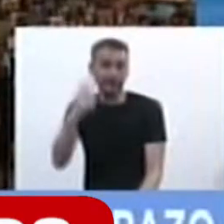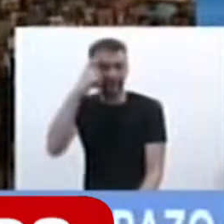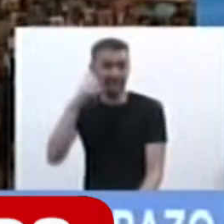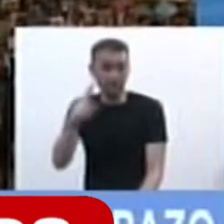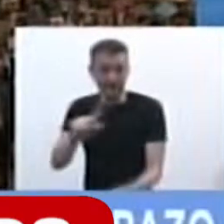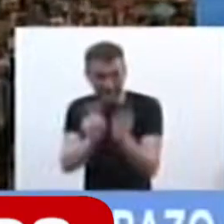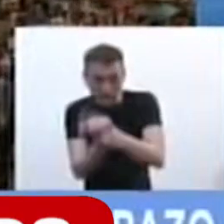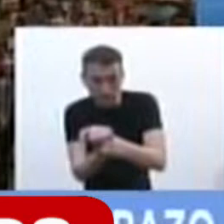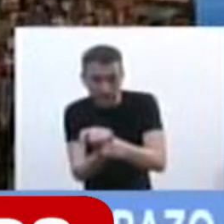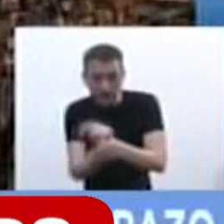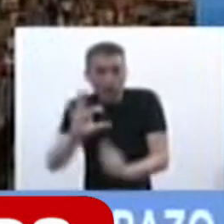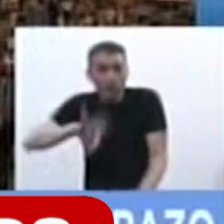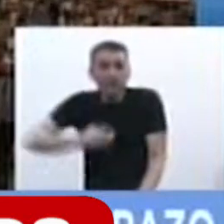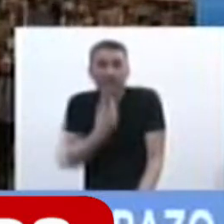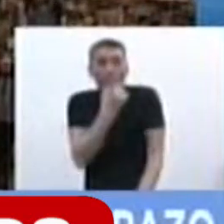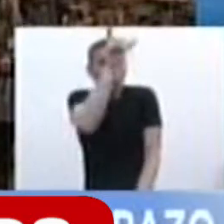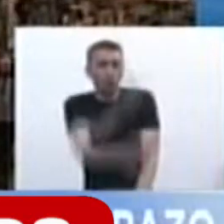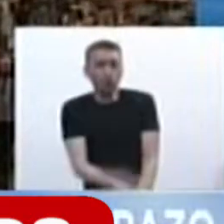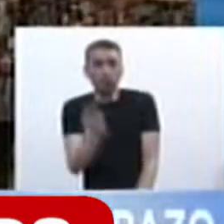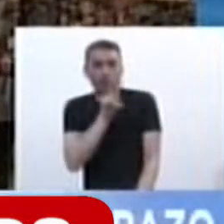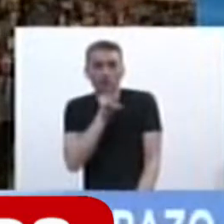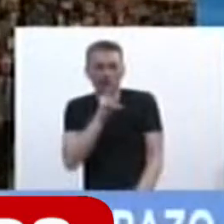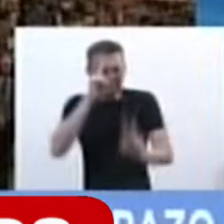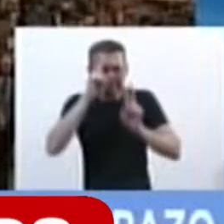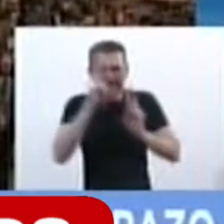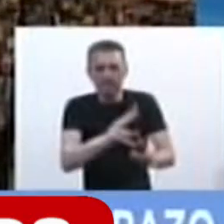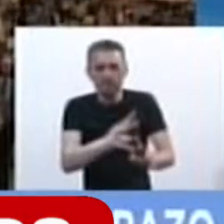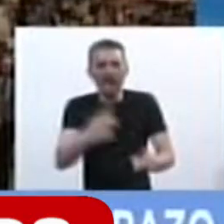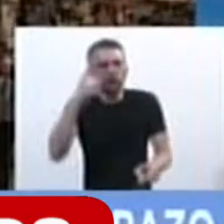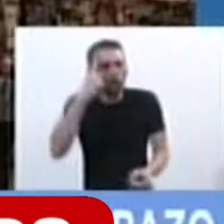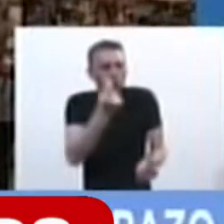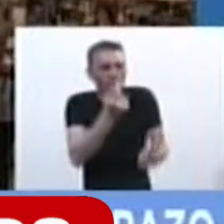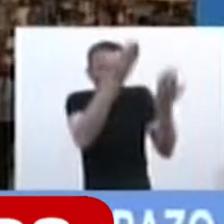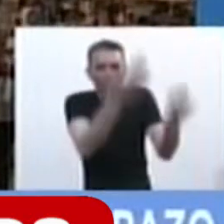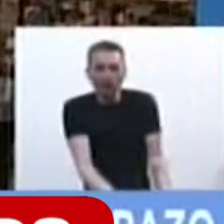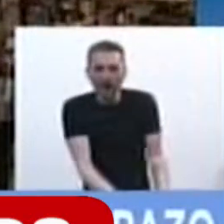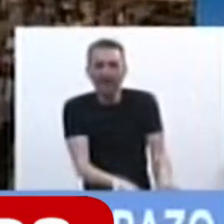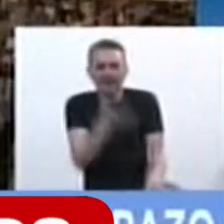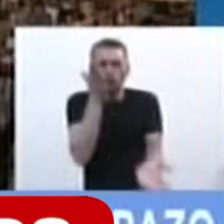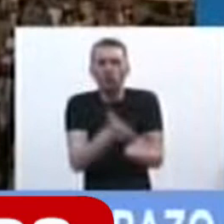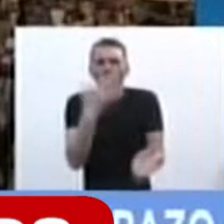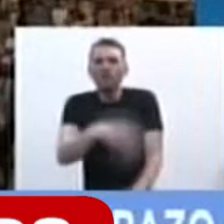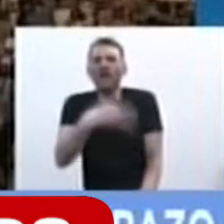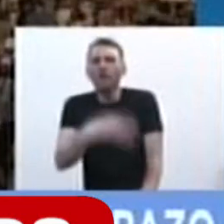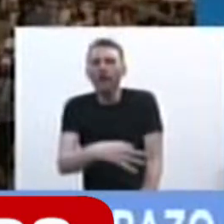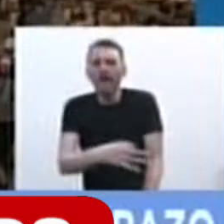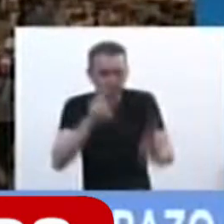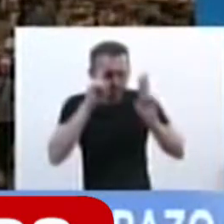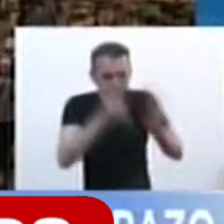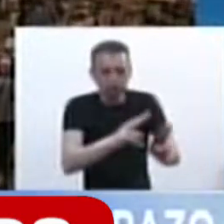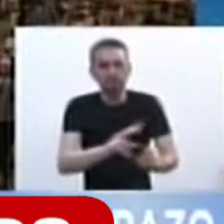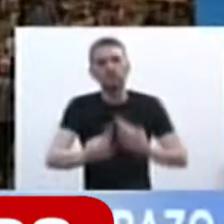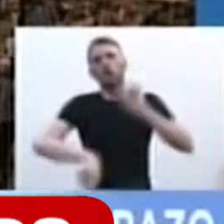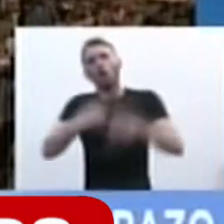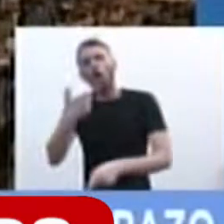la cuestión. La vida de una sola mujer merece nuestro respeto, nuestra consideración y nuestro deber de legislar.